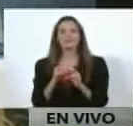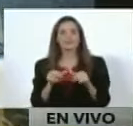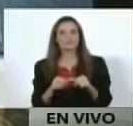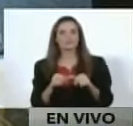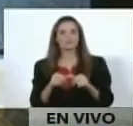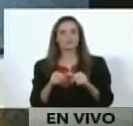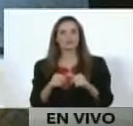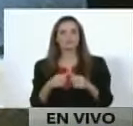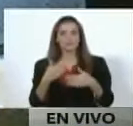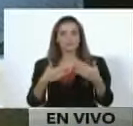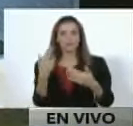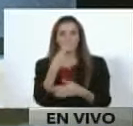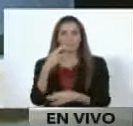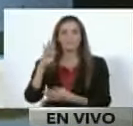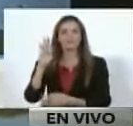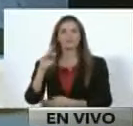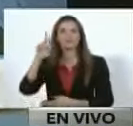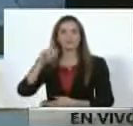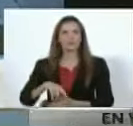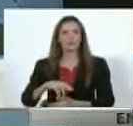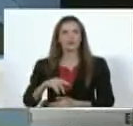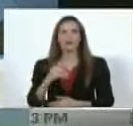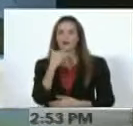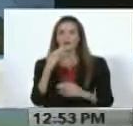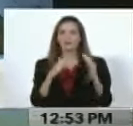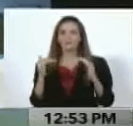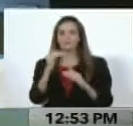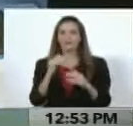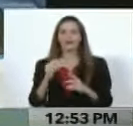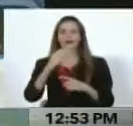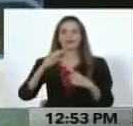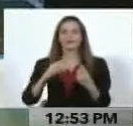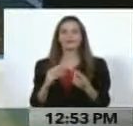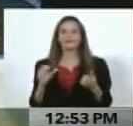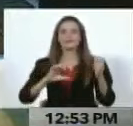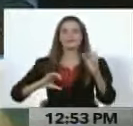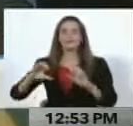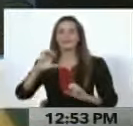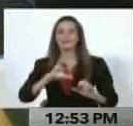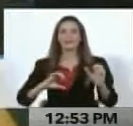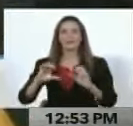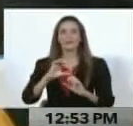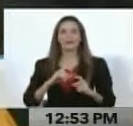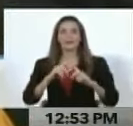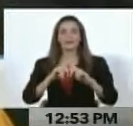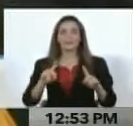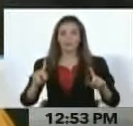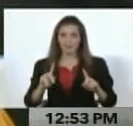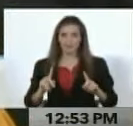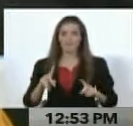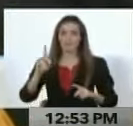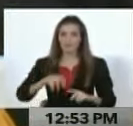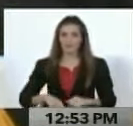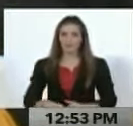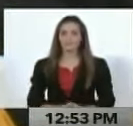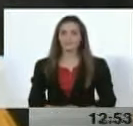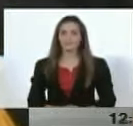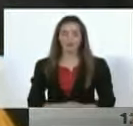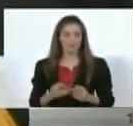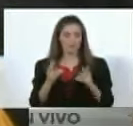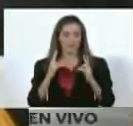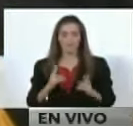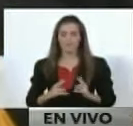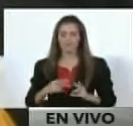un elevado compromiso y de una elevada categoría científica, pero con un